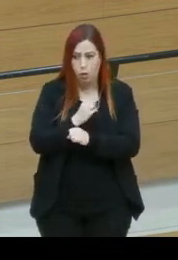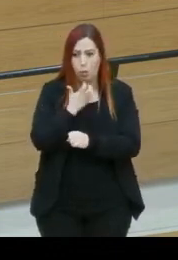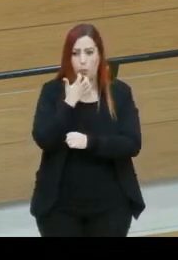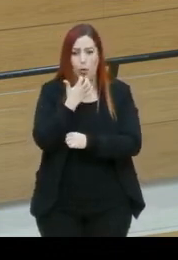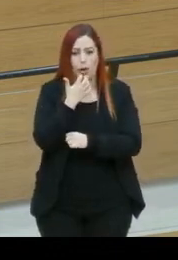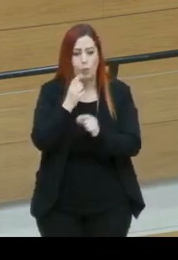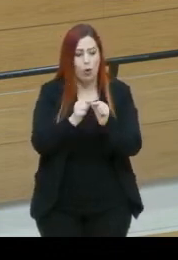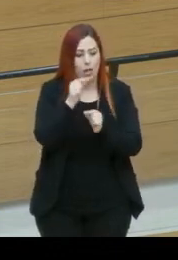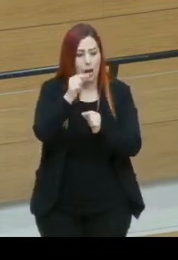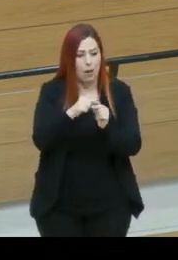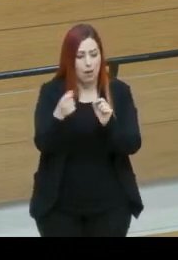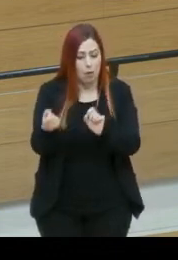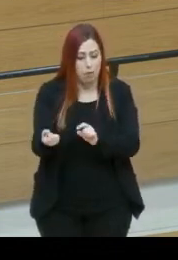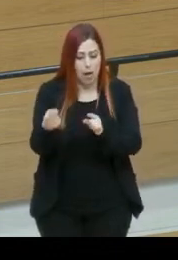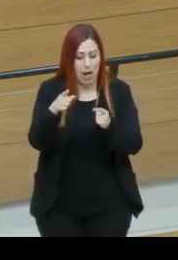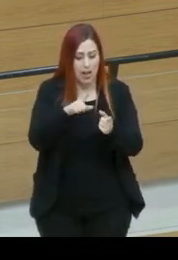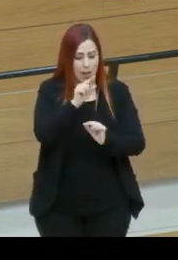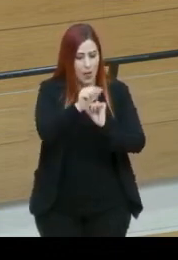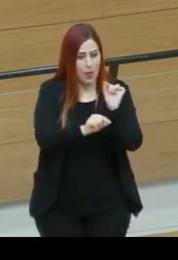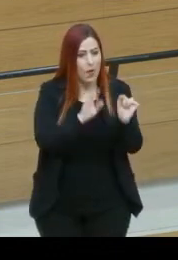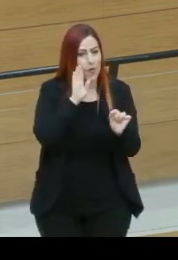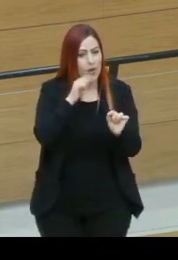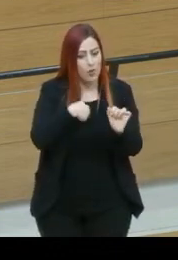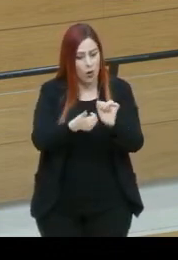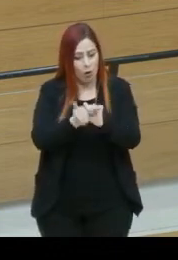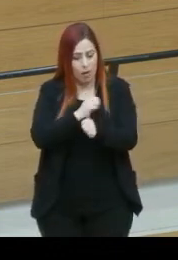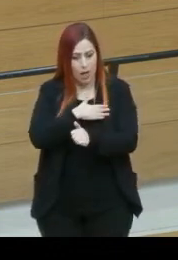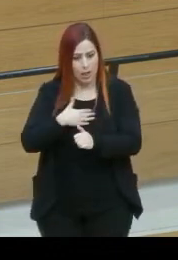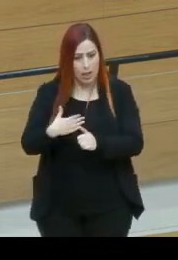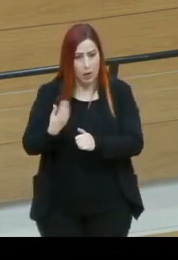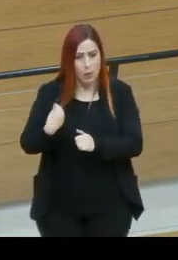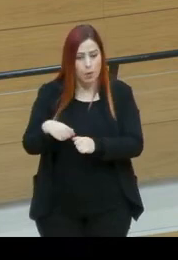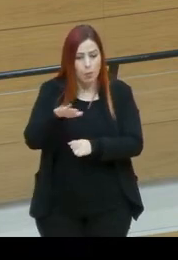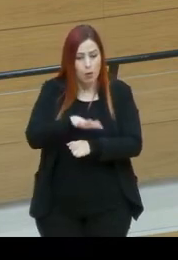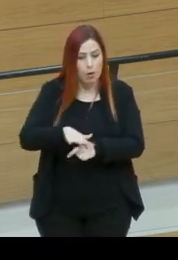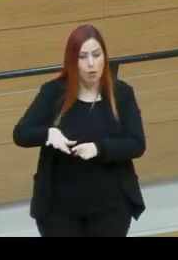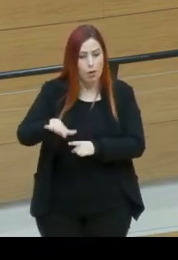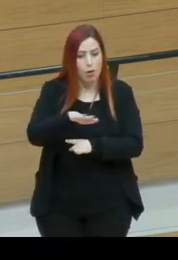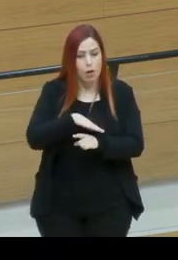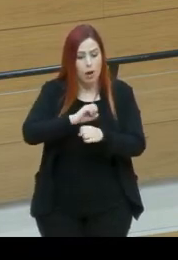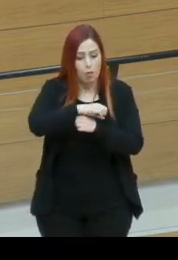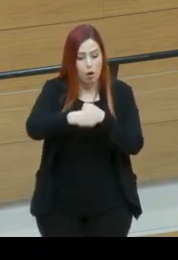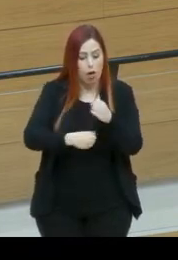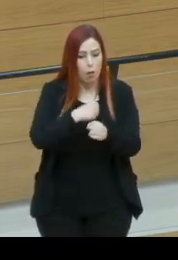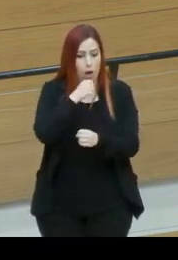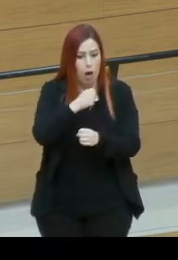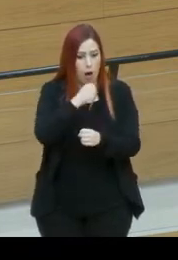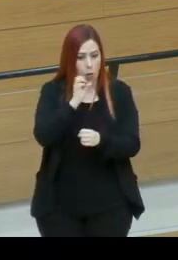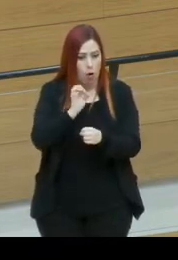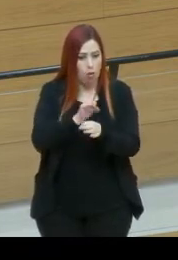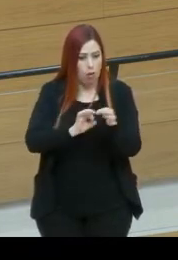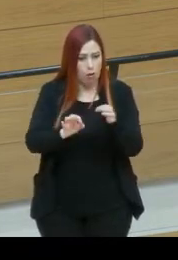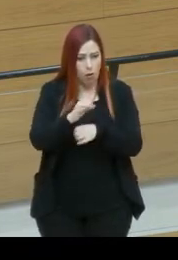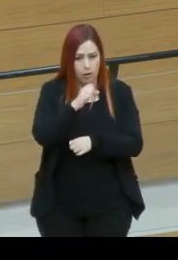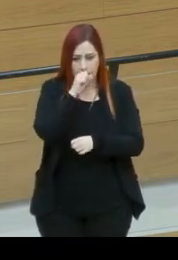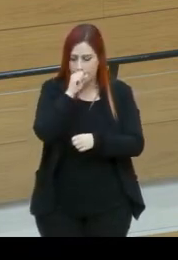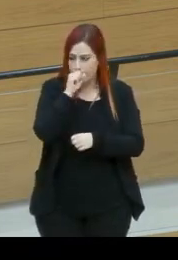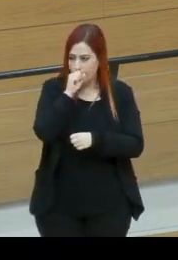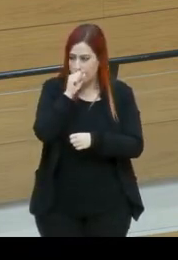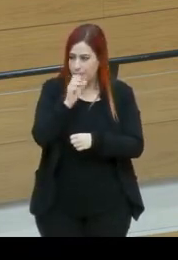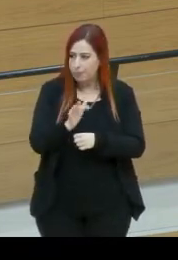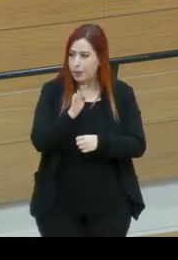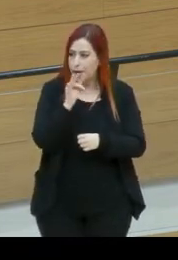un tamaño muy similar a los virus que quiero imitar, que se encuentran entre el tamaño de una molécula de agua y de las células.